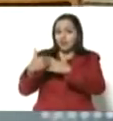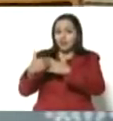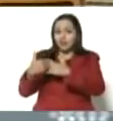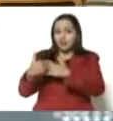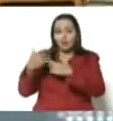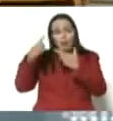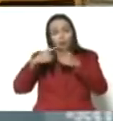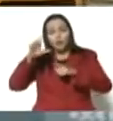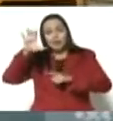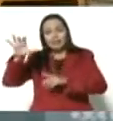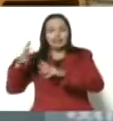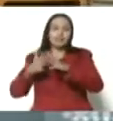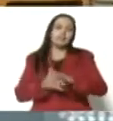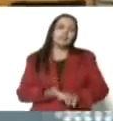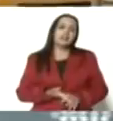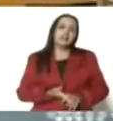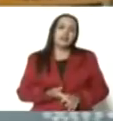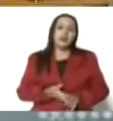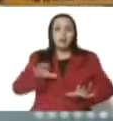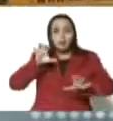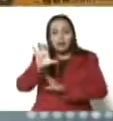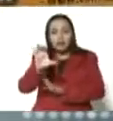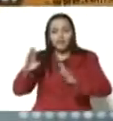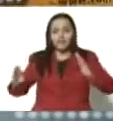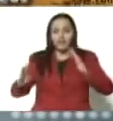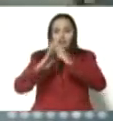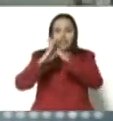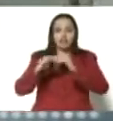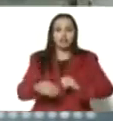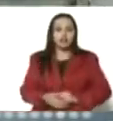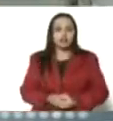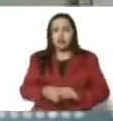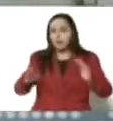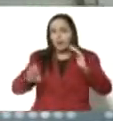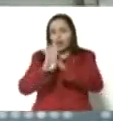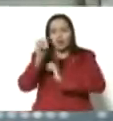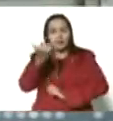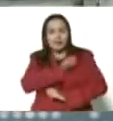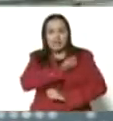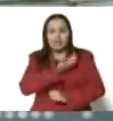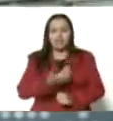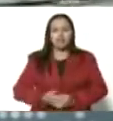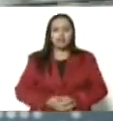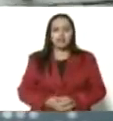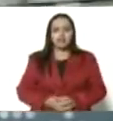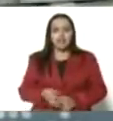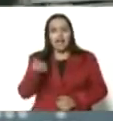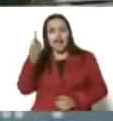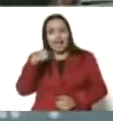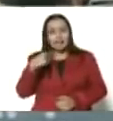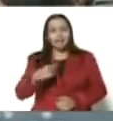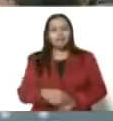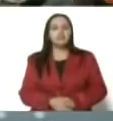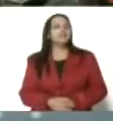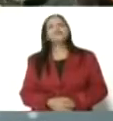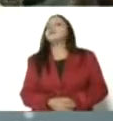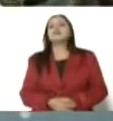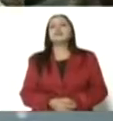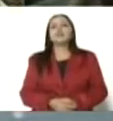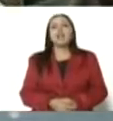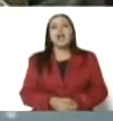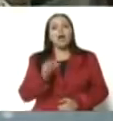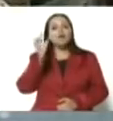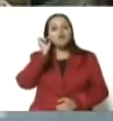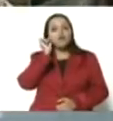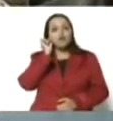imperiales, un país bloqueado, un bloqueo criminal. Ayer justamente la